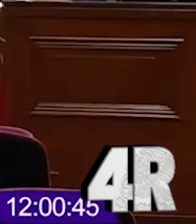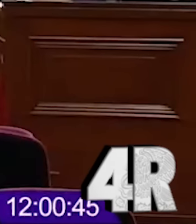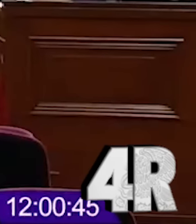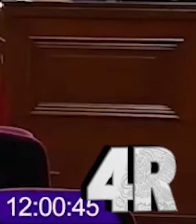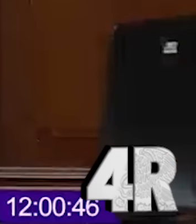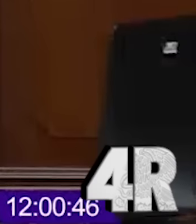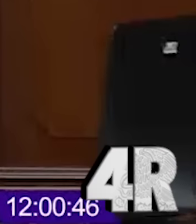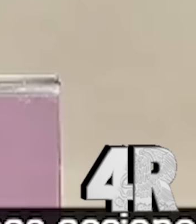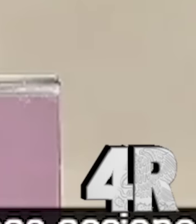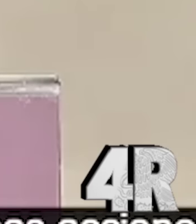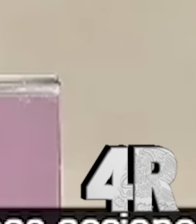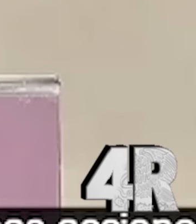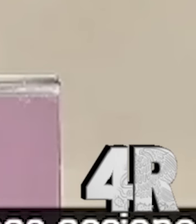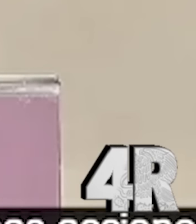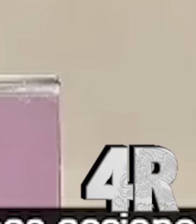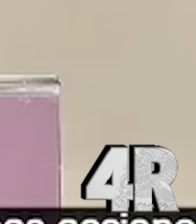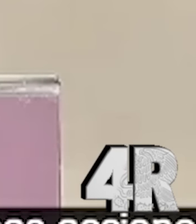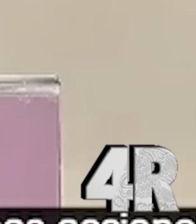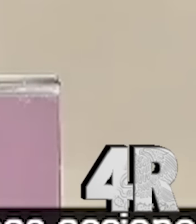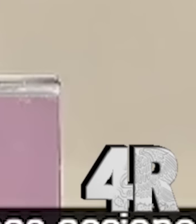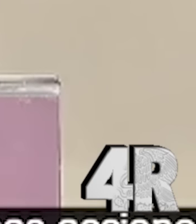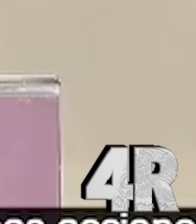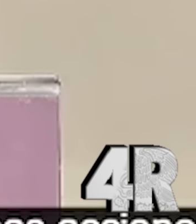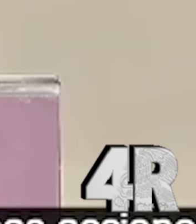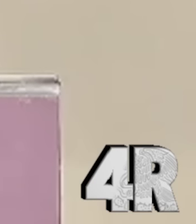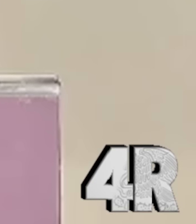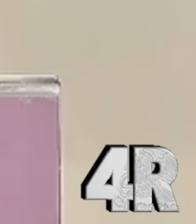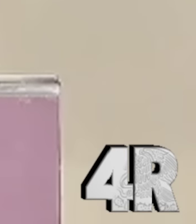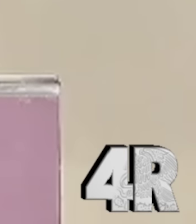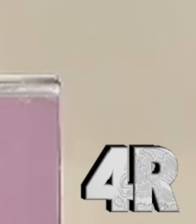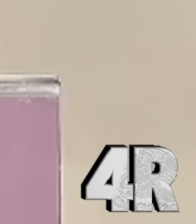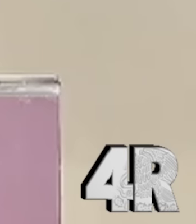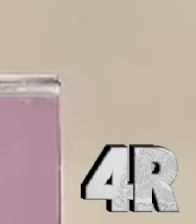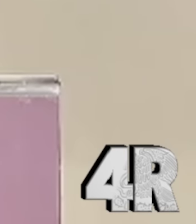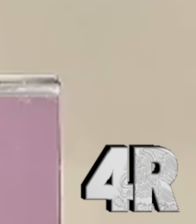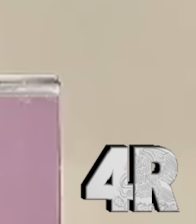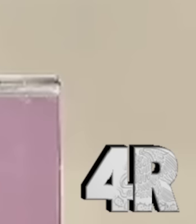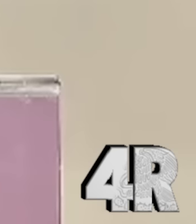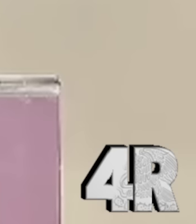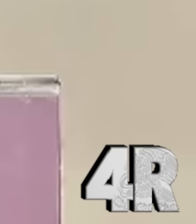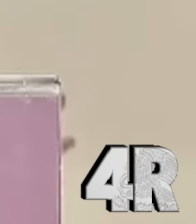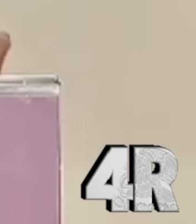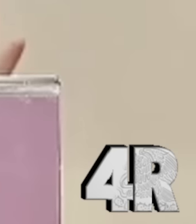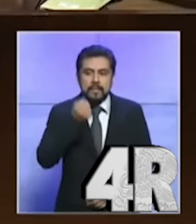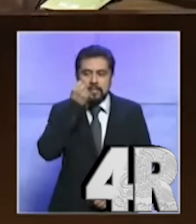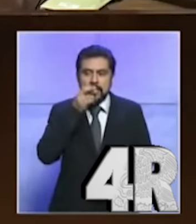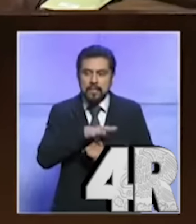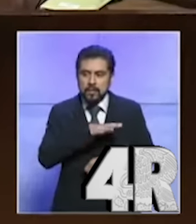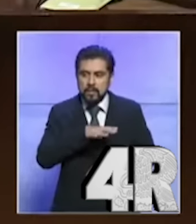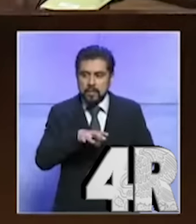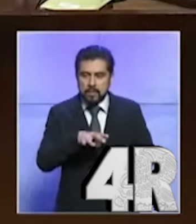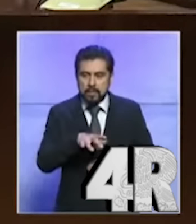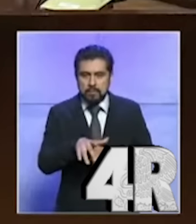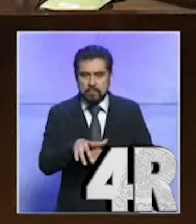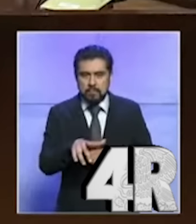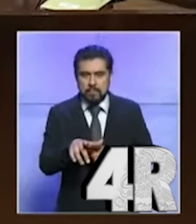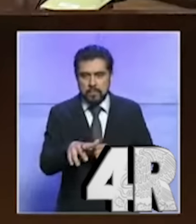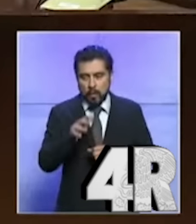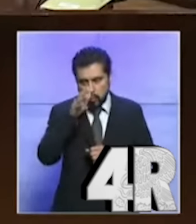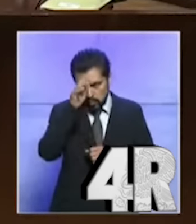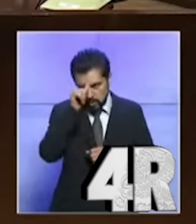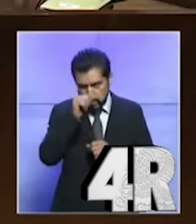por las resoluciones del Tribunal Electoral. De hecho, es bastante bueno que se realice este proceso, pues en el Tribunal se va a rectificar lo